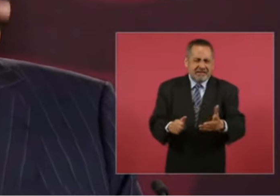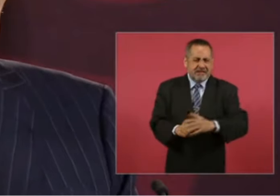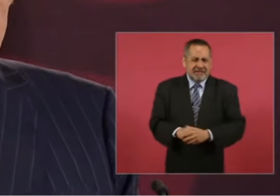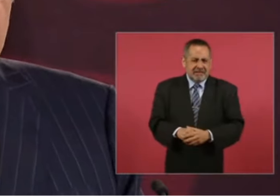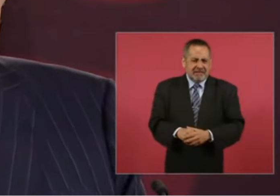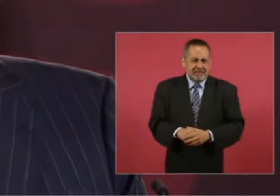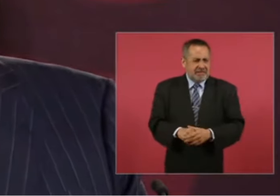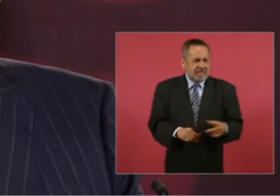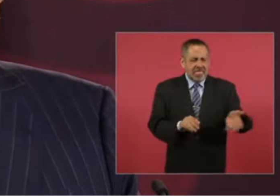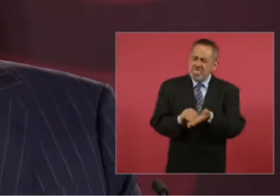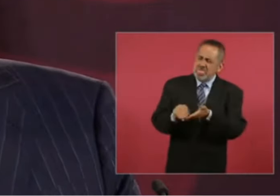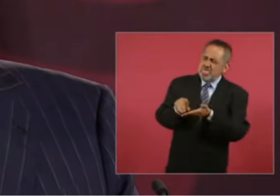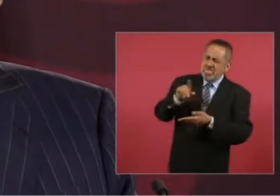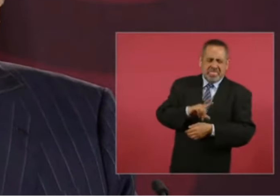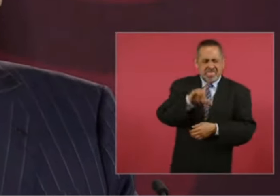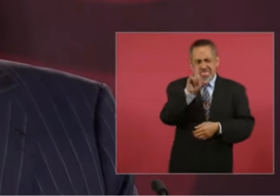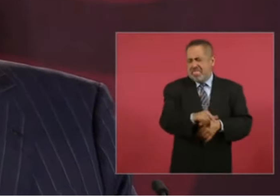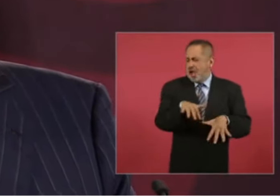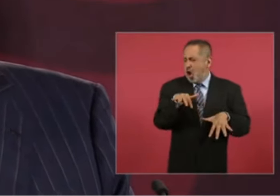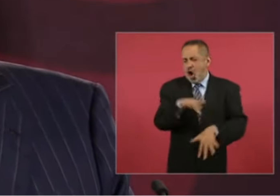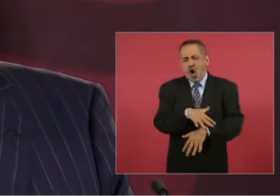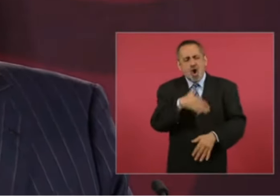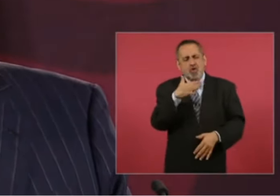Es un vil calumniador, corrupto.